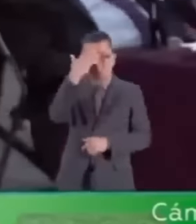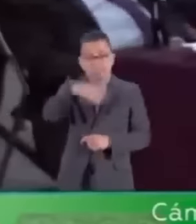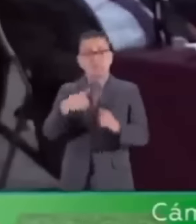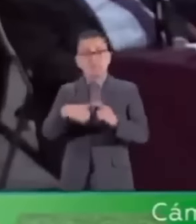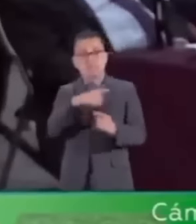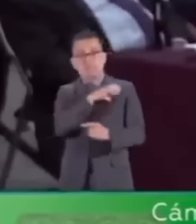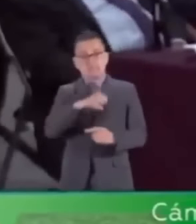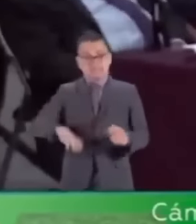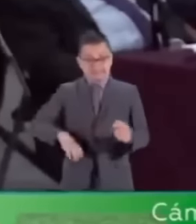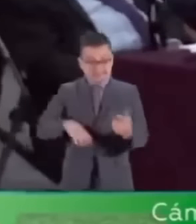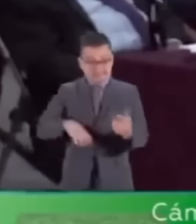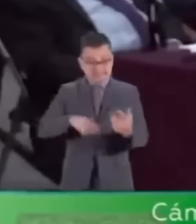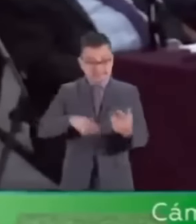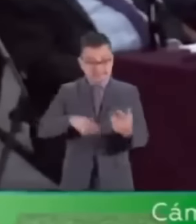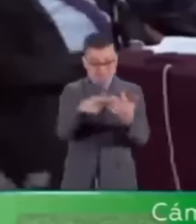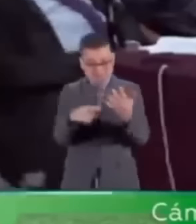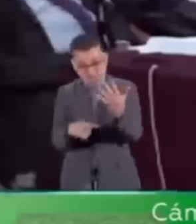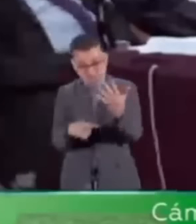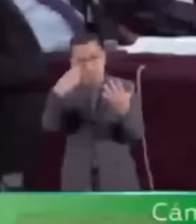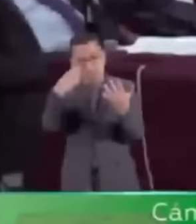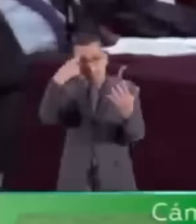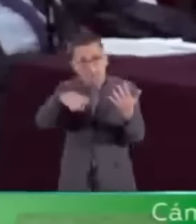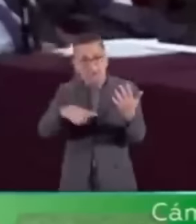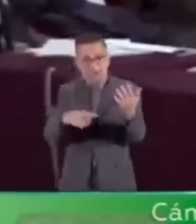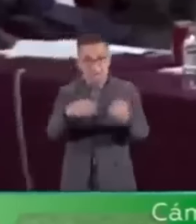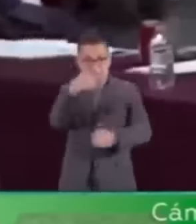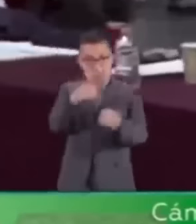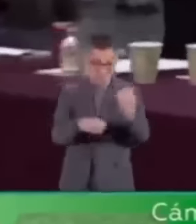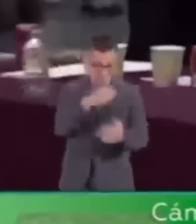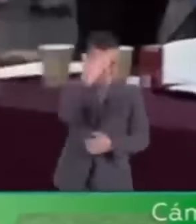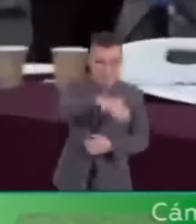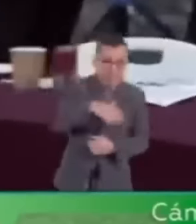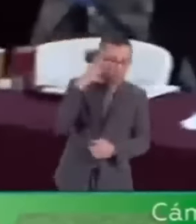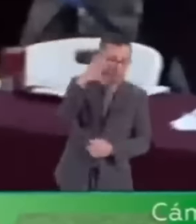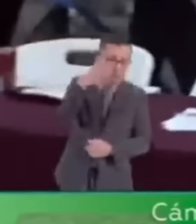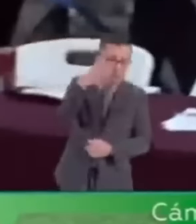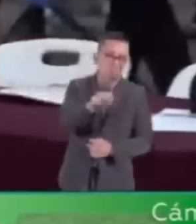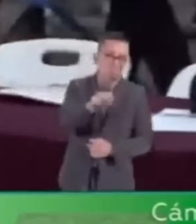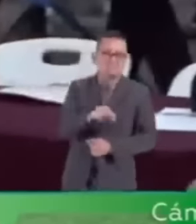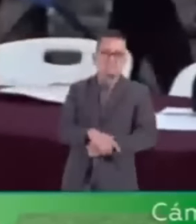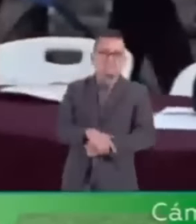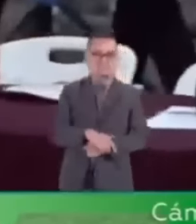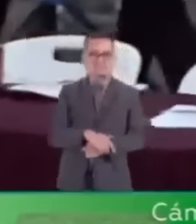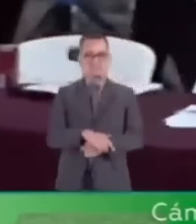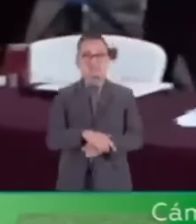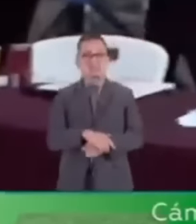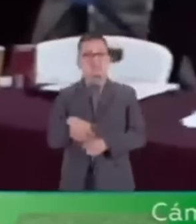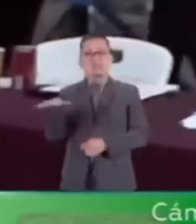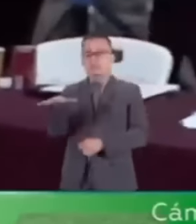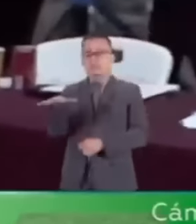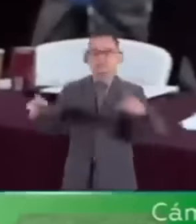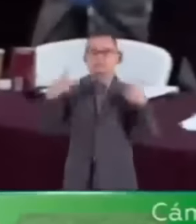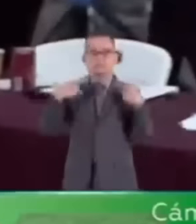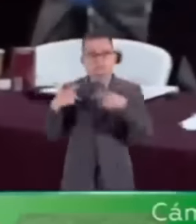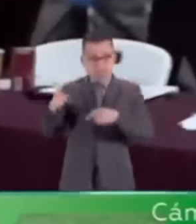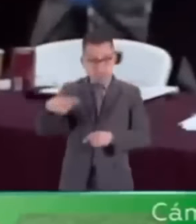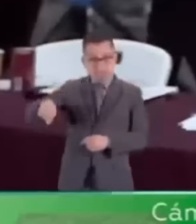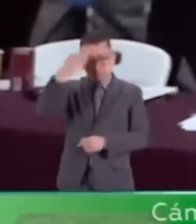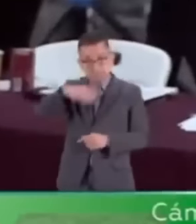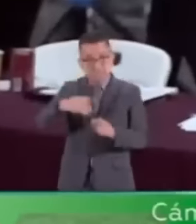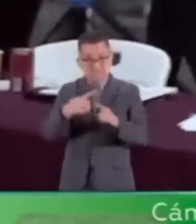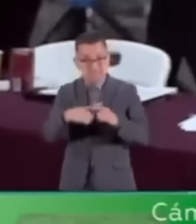estar verdaderamente como candidatos en las boletas. Por lo tanto, mucho menos los ciudadanos de este país.